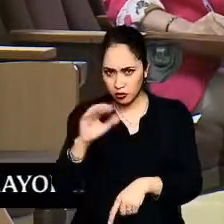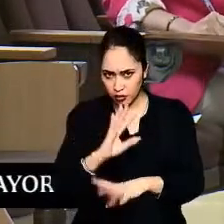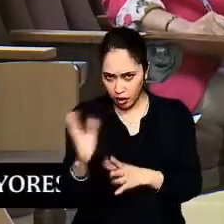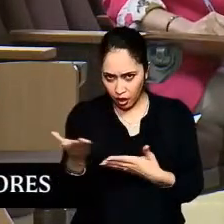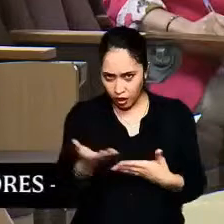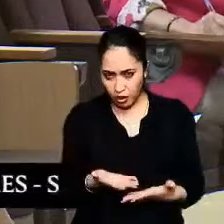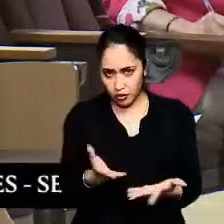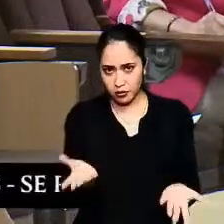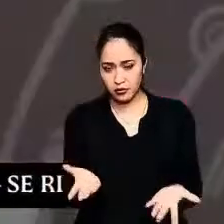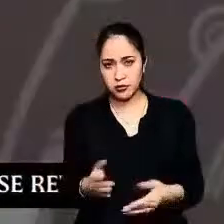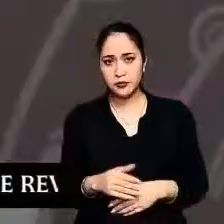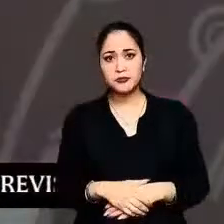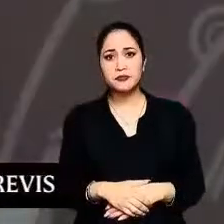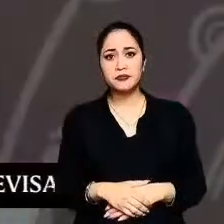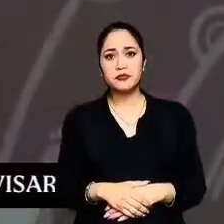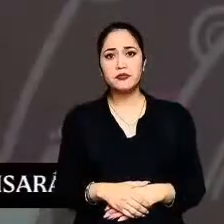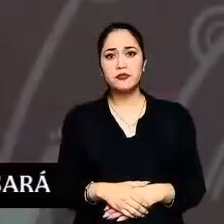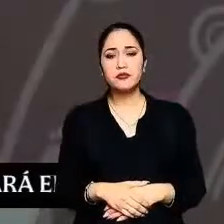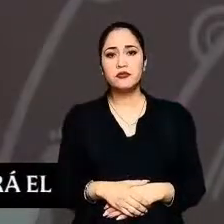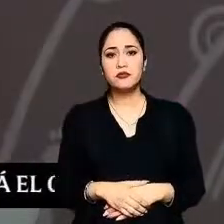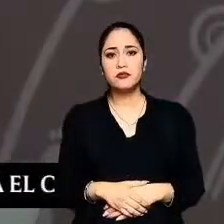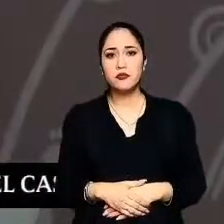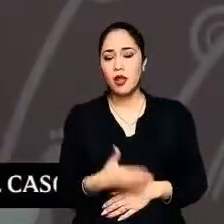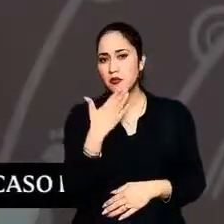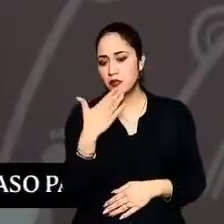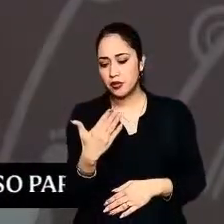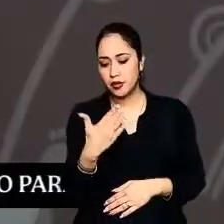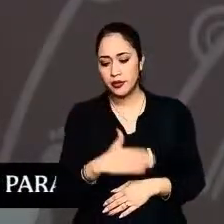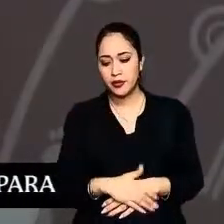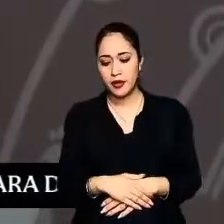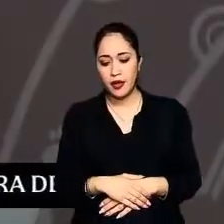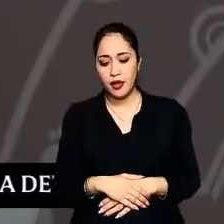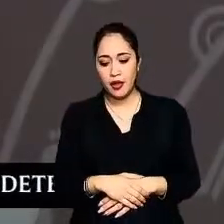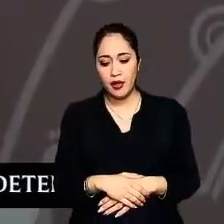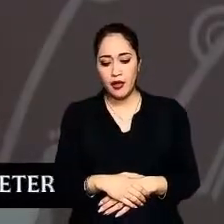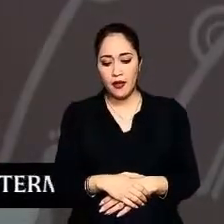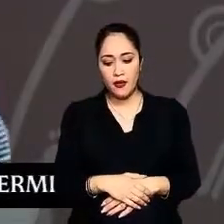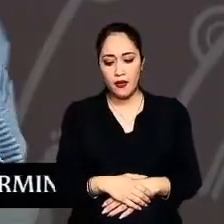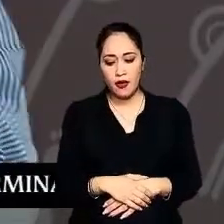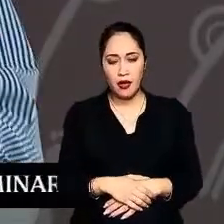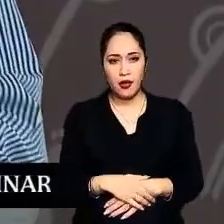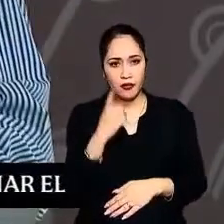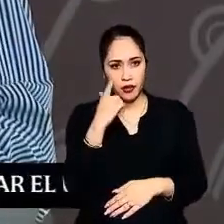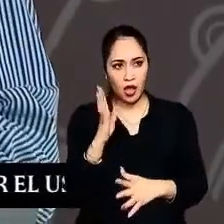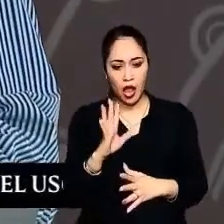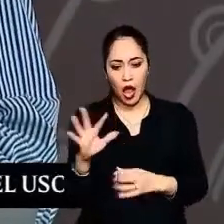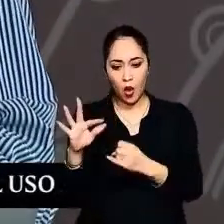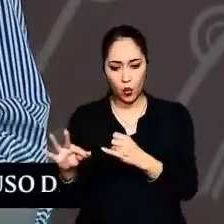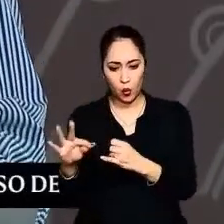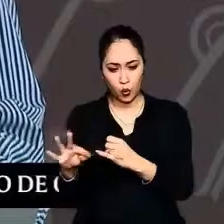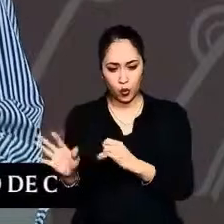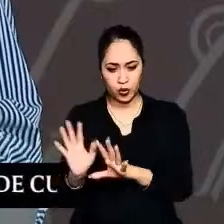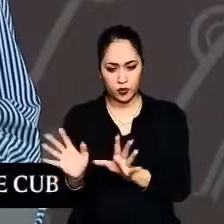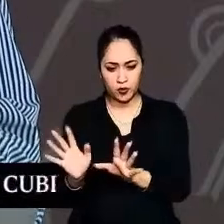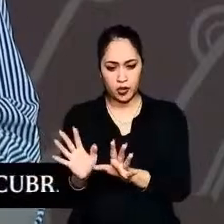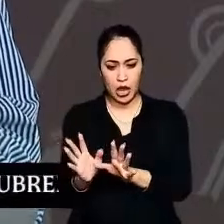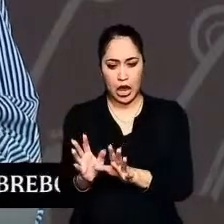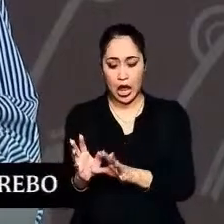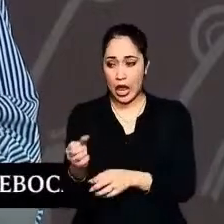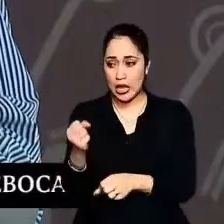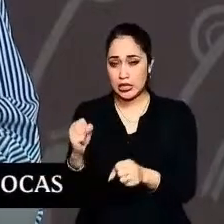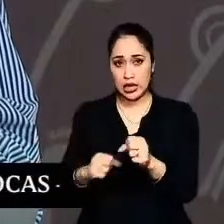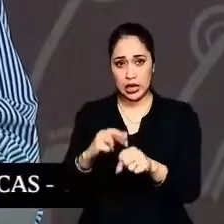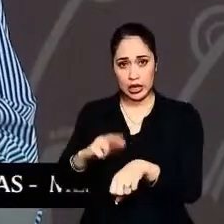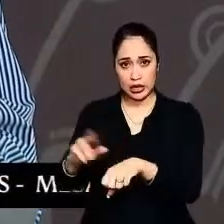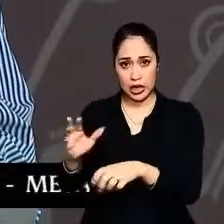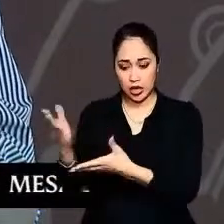Gracias. Muy bien. Fíjese, por lo último, ya me rindió un informe el secretario, ya le